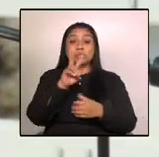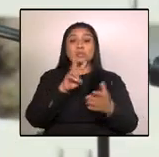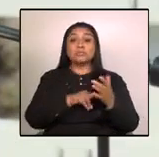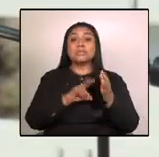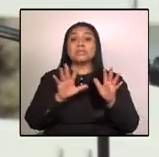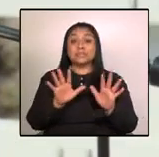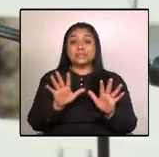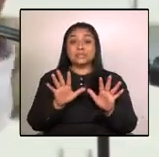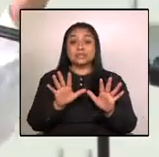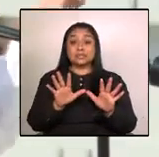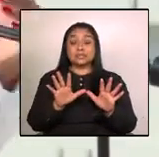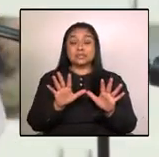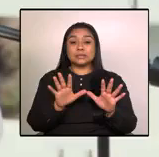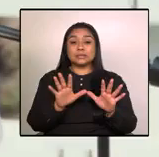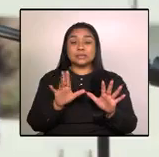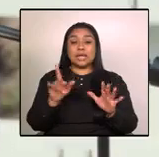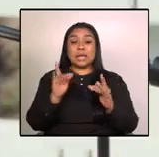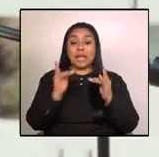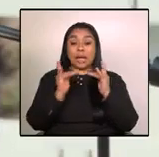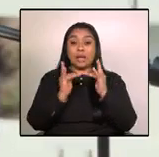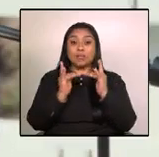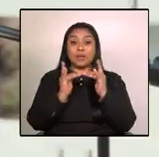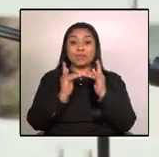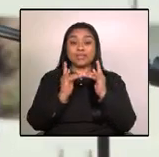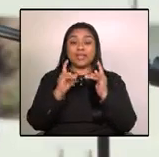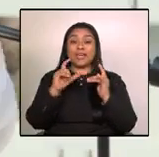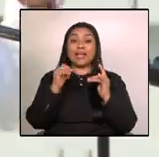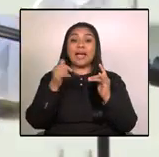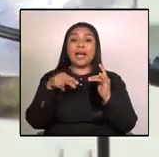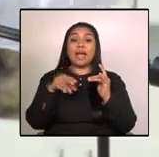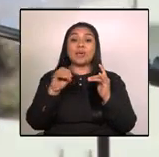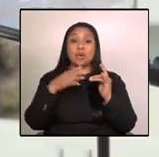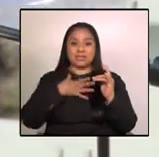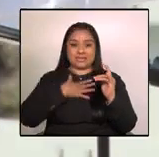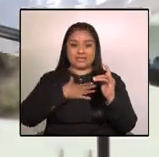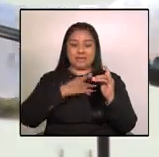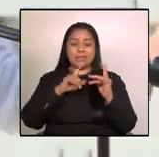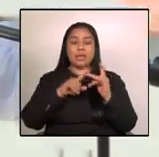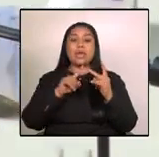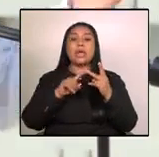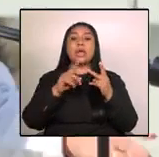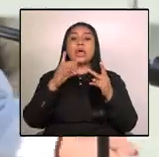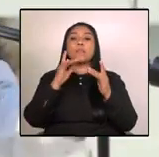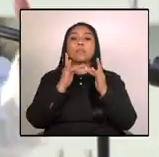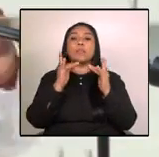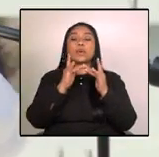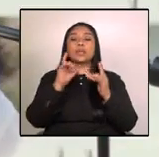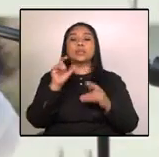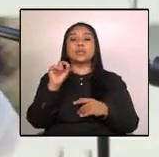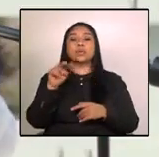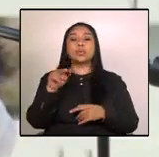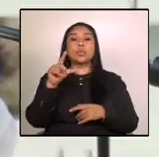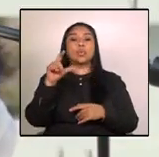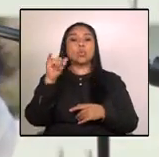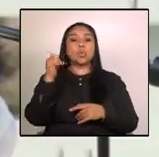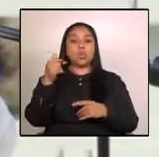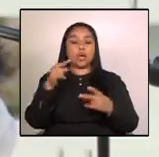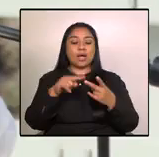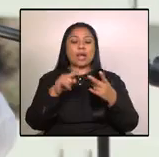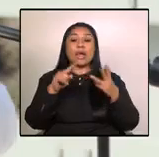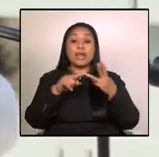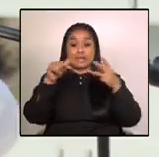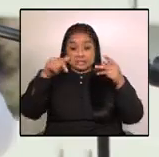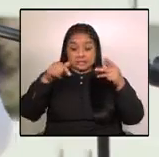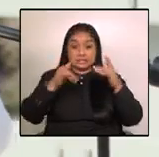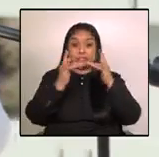2010, el puente La Canoa, el puente Concuá y el puente que está acá, lo de Reyes,